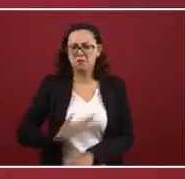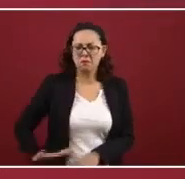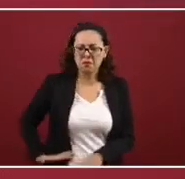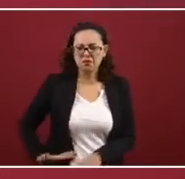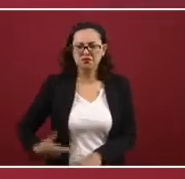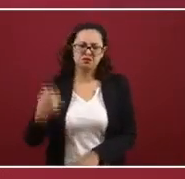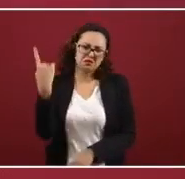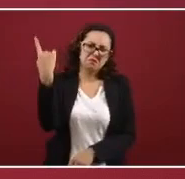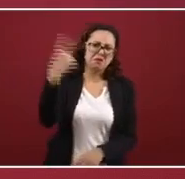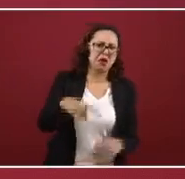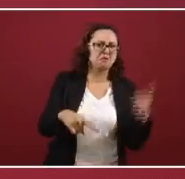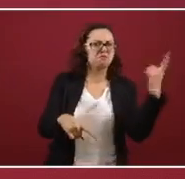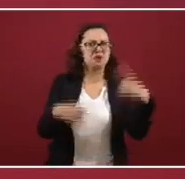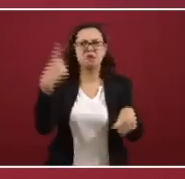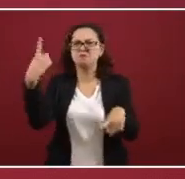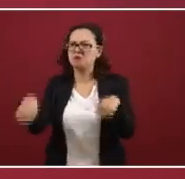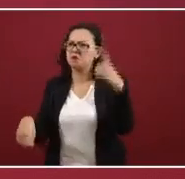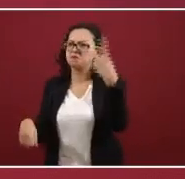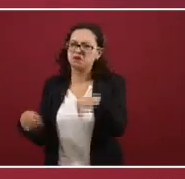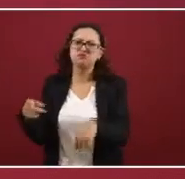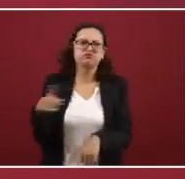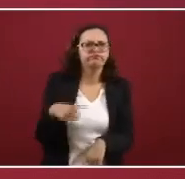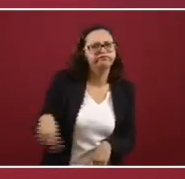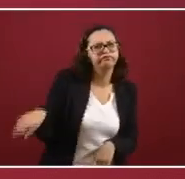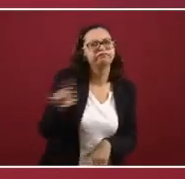desde arriba el presidente,